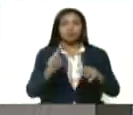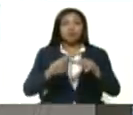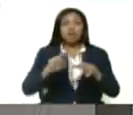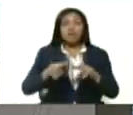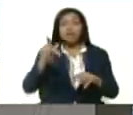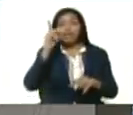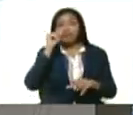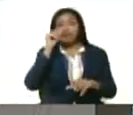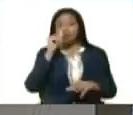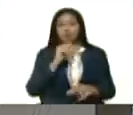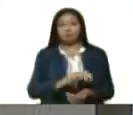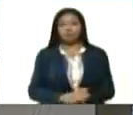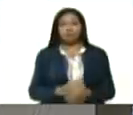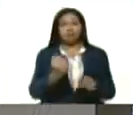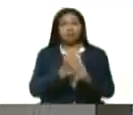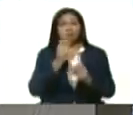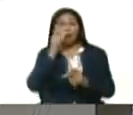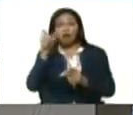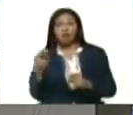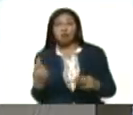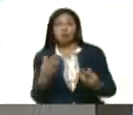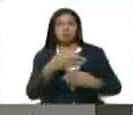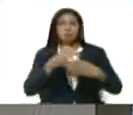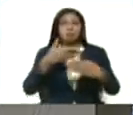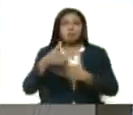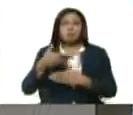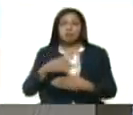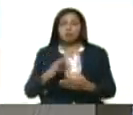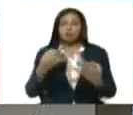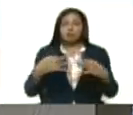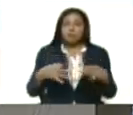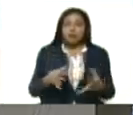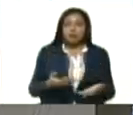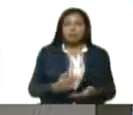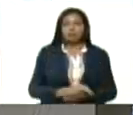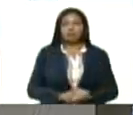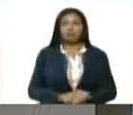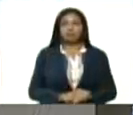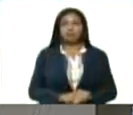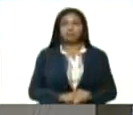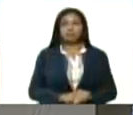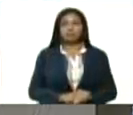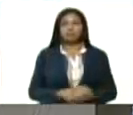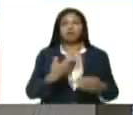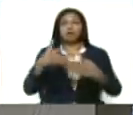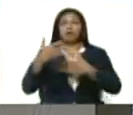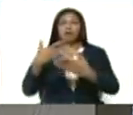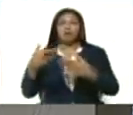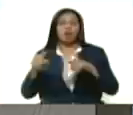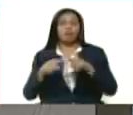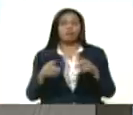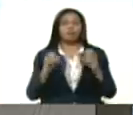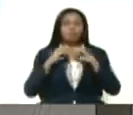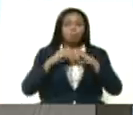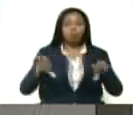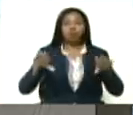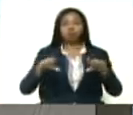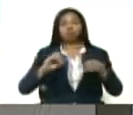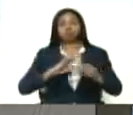Niños y trabajadores allí conviviendo, y además transfiriéndose unos a otros el virus